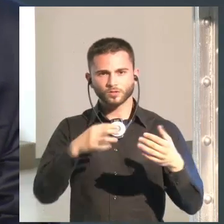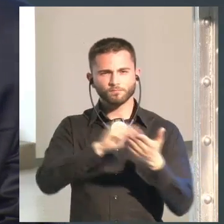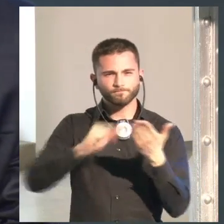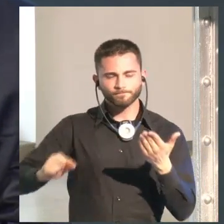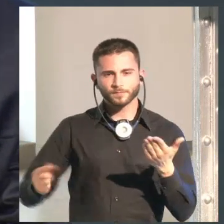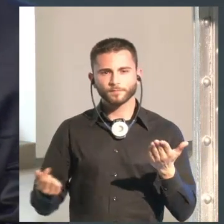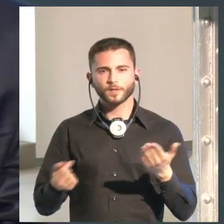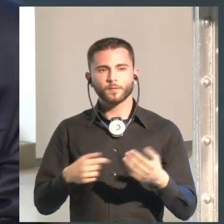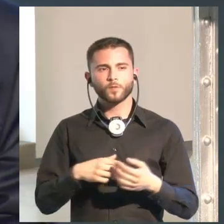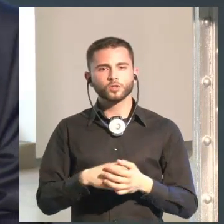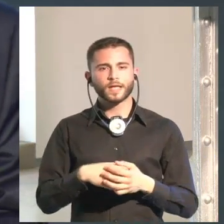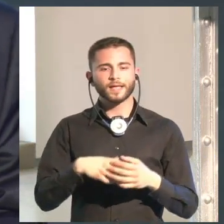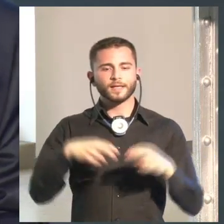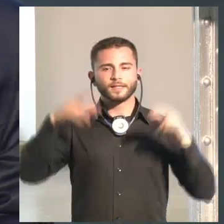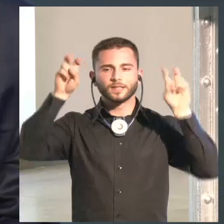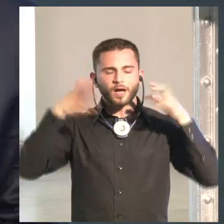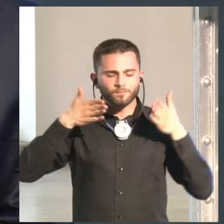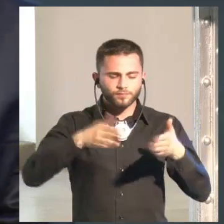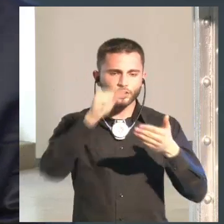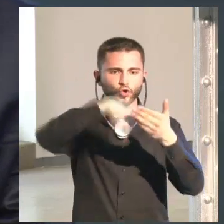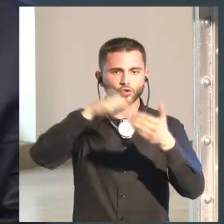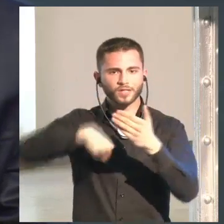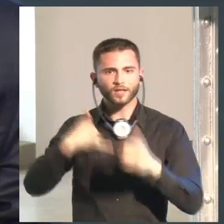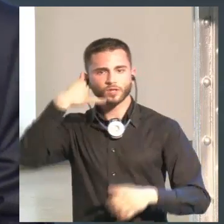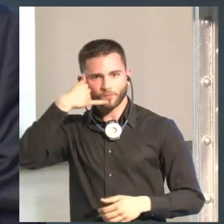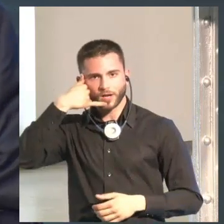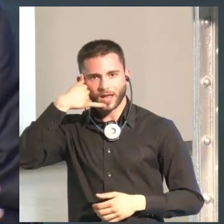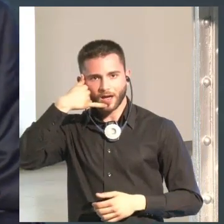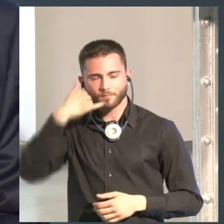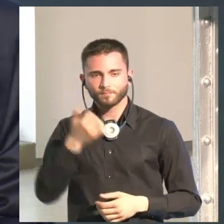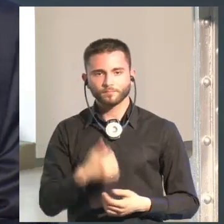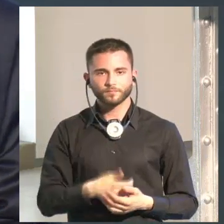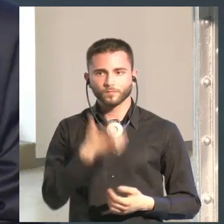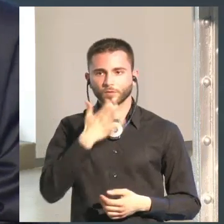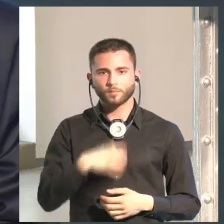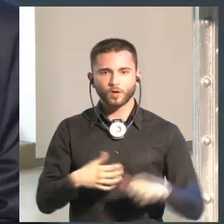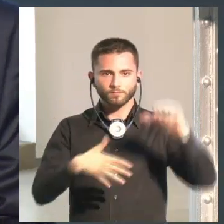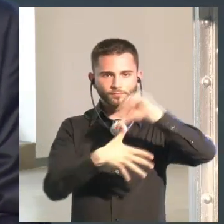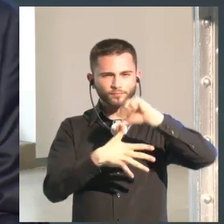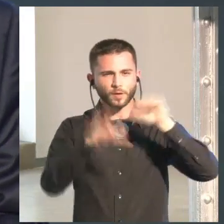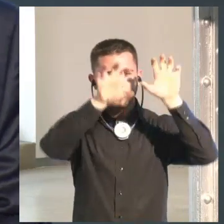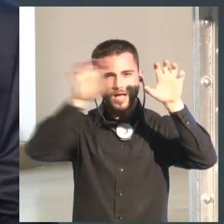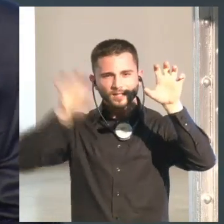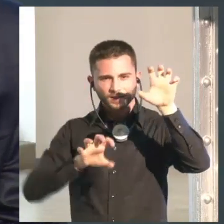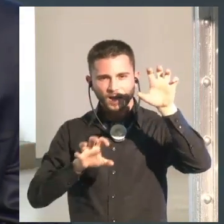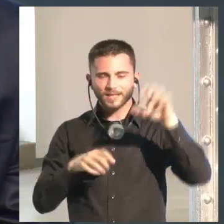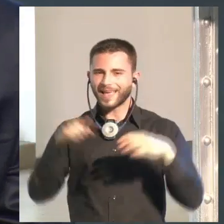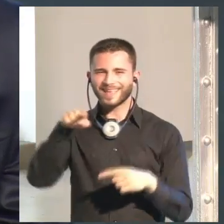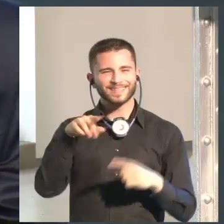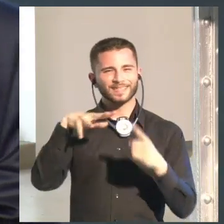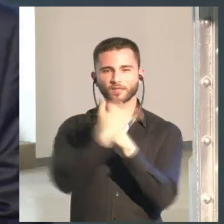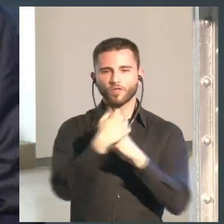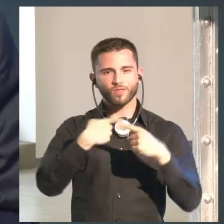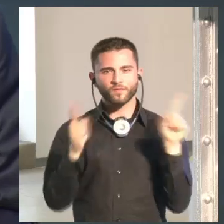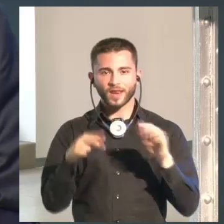relevamiento de los contratos de telefonía móvil, por ejemplo, en diversos países de América Latina, y ahí es otra situación.